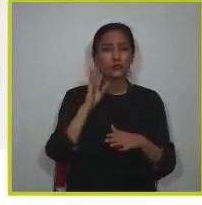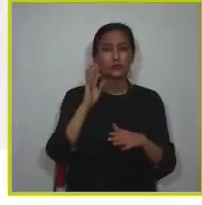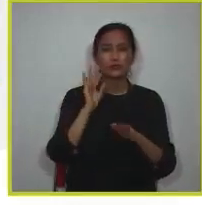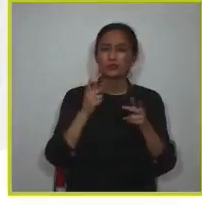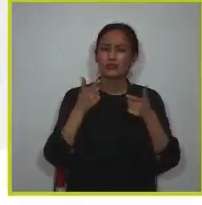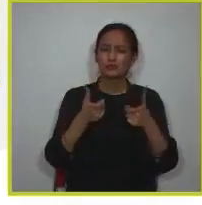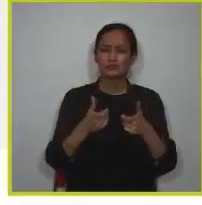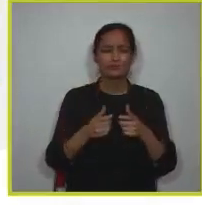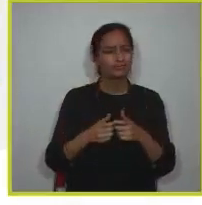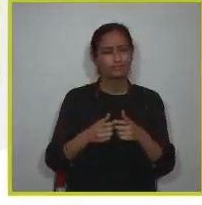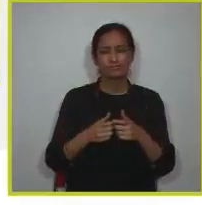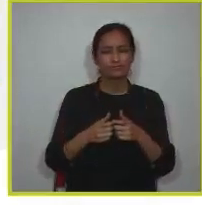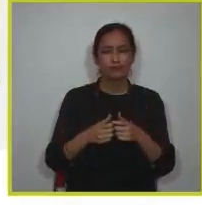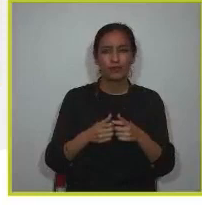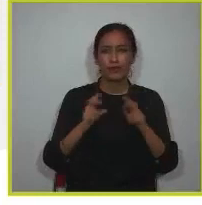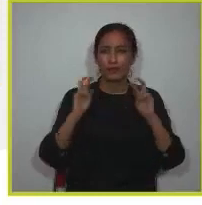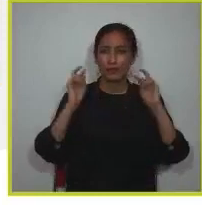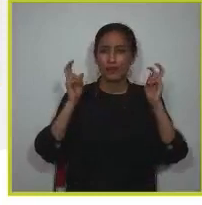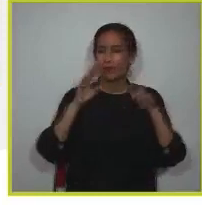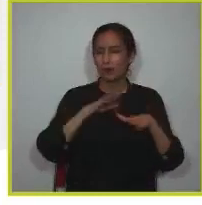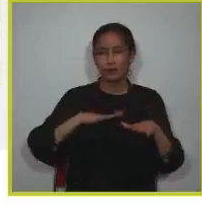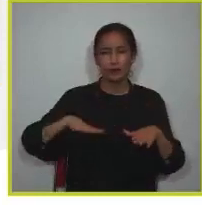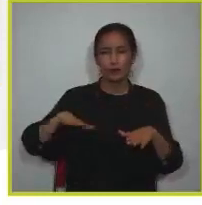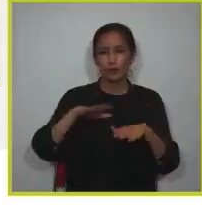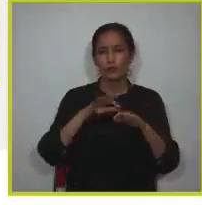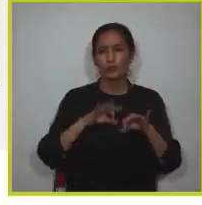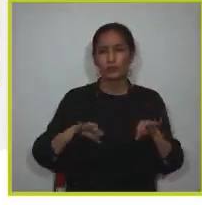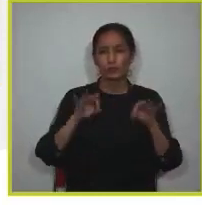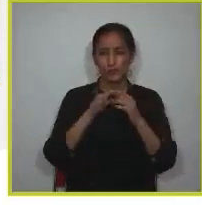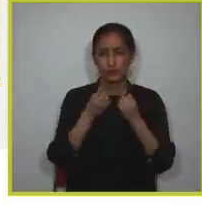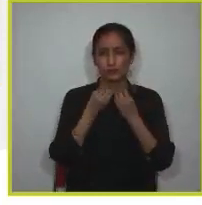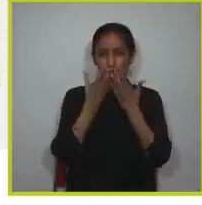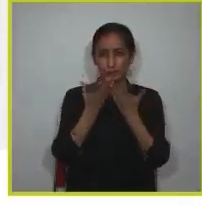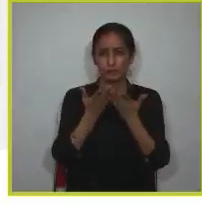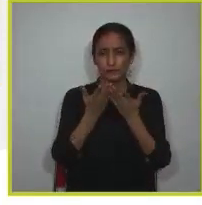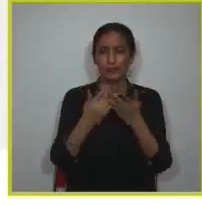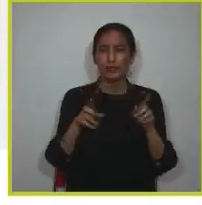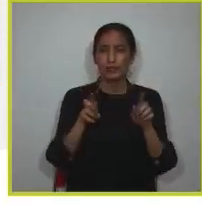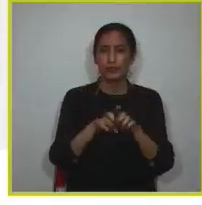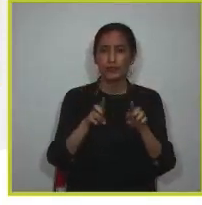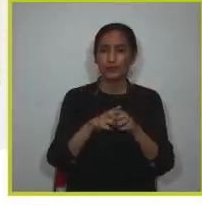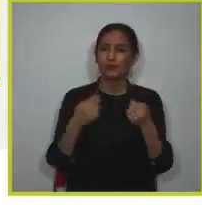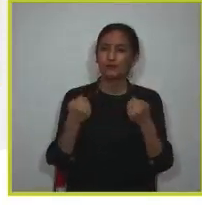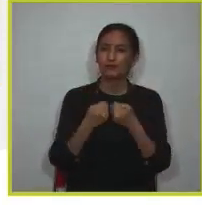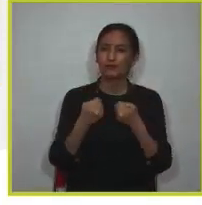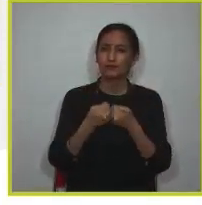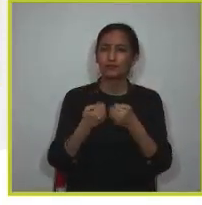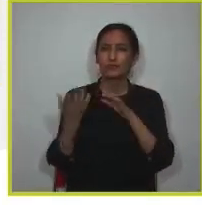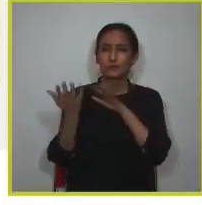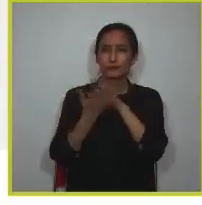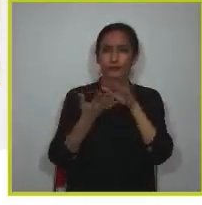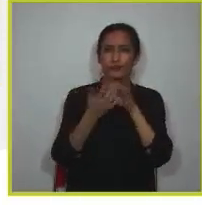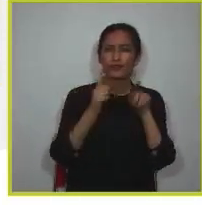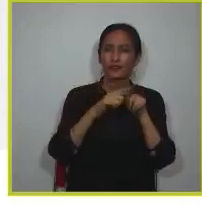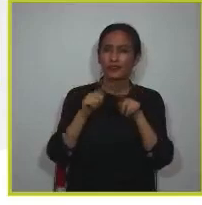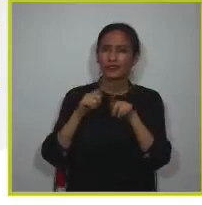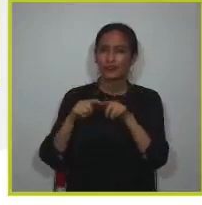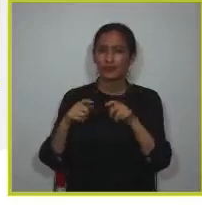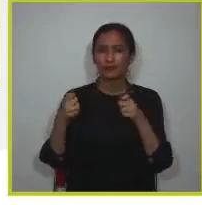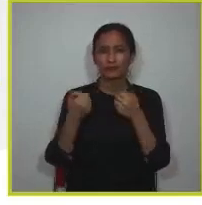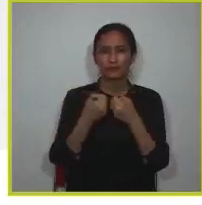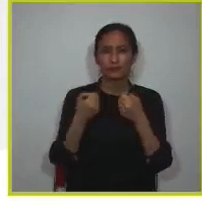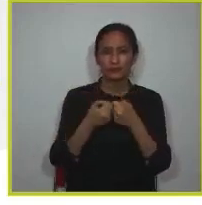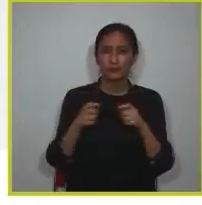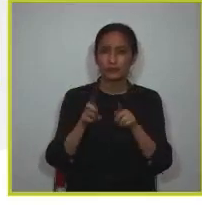basura está controlado es un tema general y es súper importante abordarlo el tema de la conflictividad socioambiental y los escenarios de conflictividad